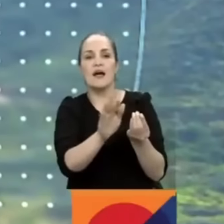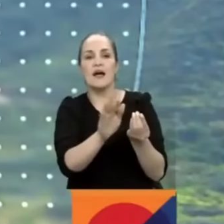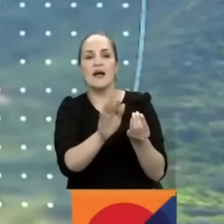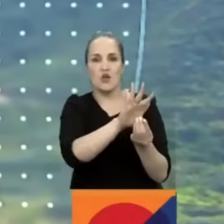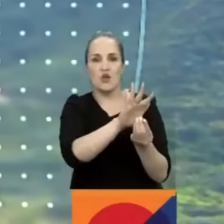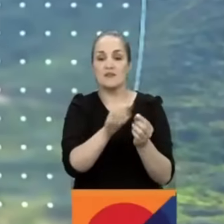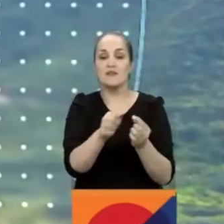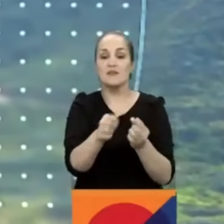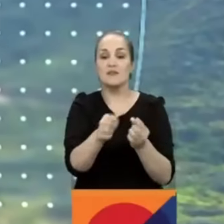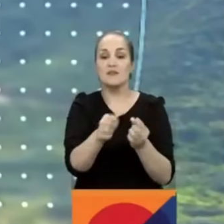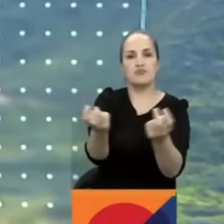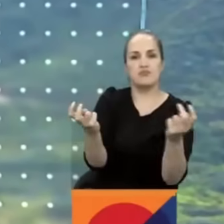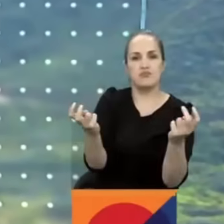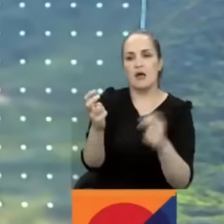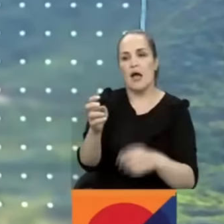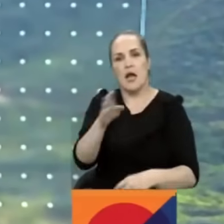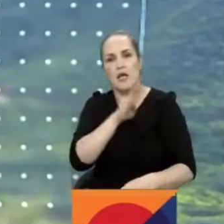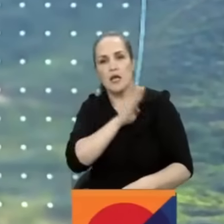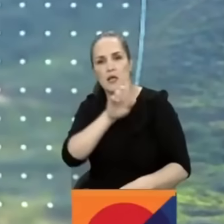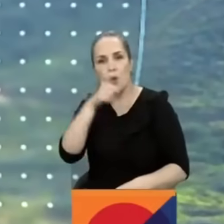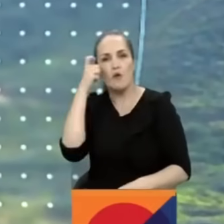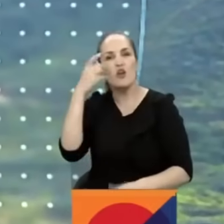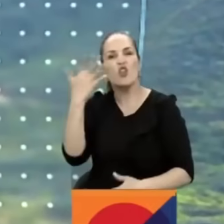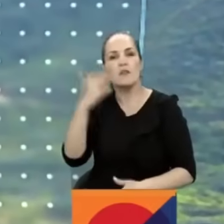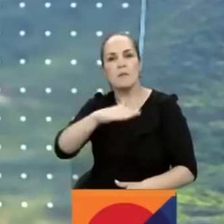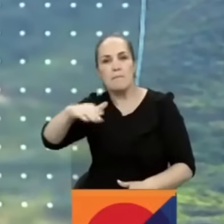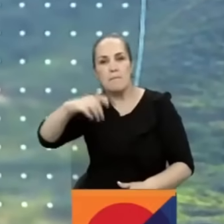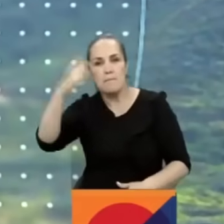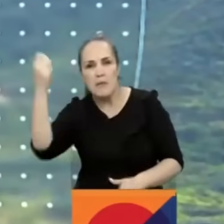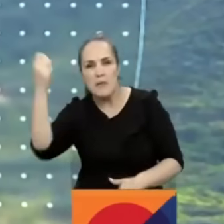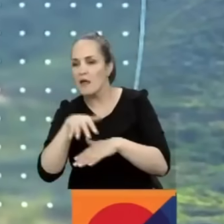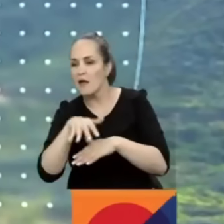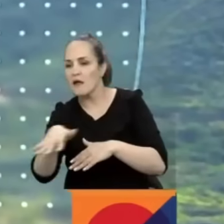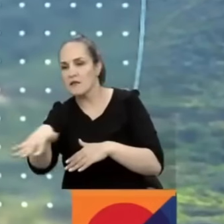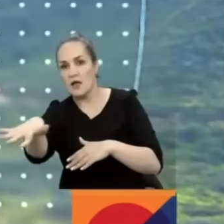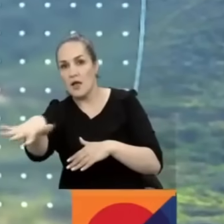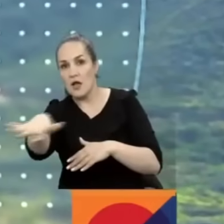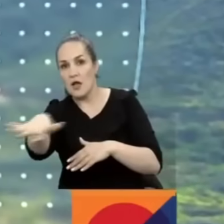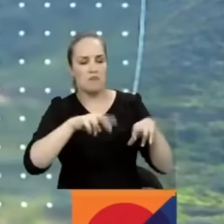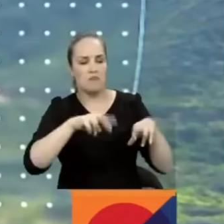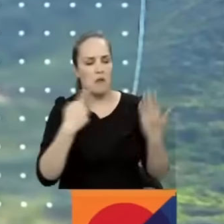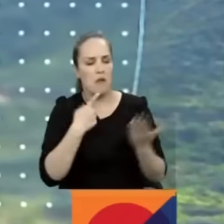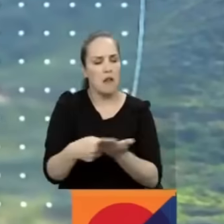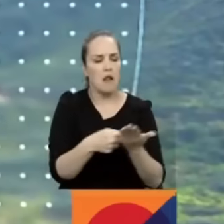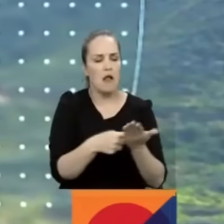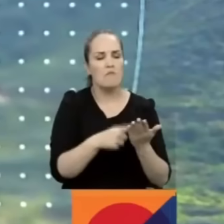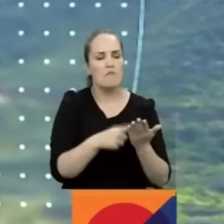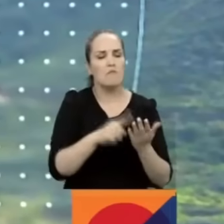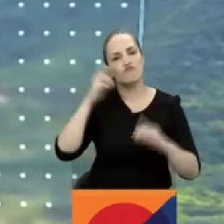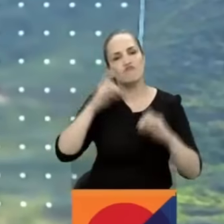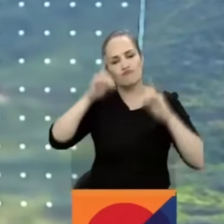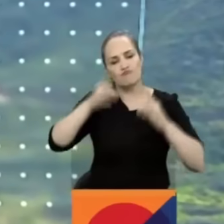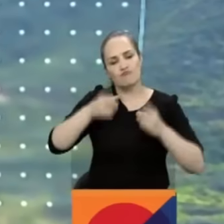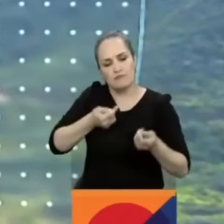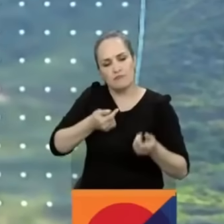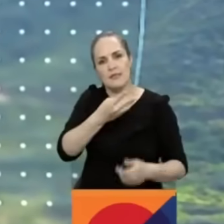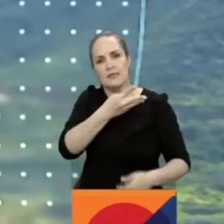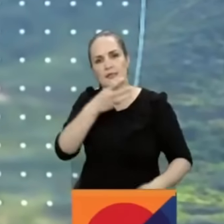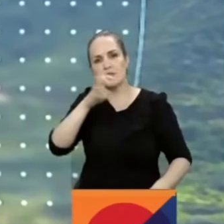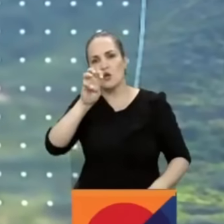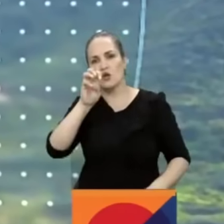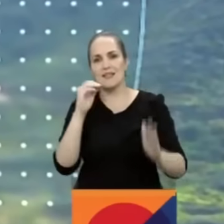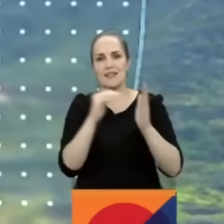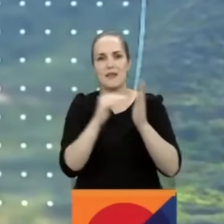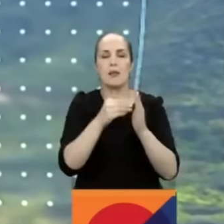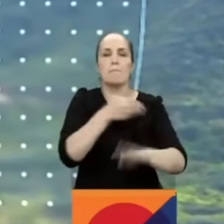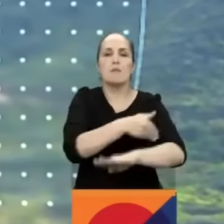las problemáticas de la vía al llano, el gobierno nacional anunció que invertirá inicialmente 380.000 millones de